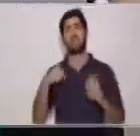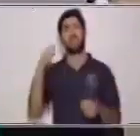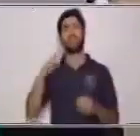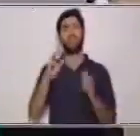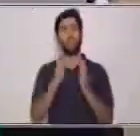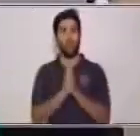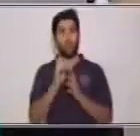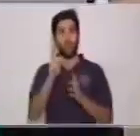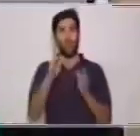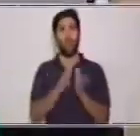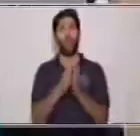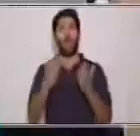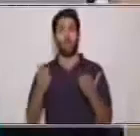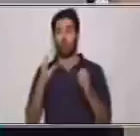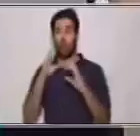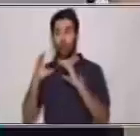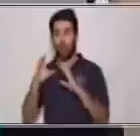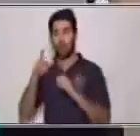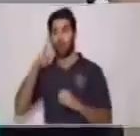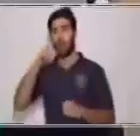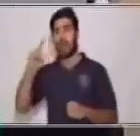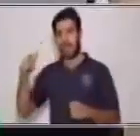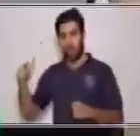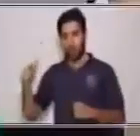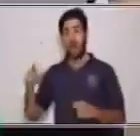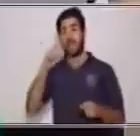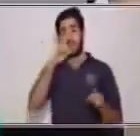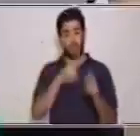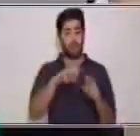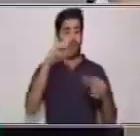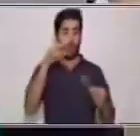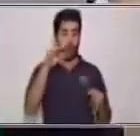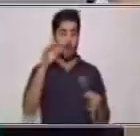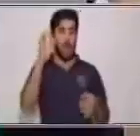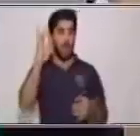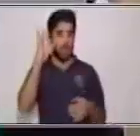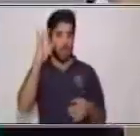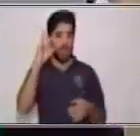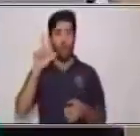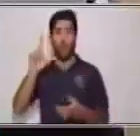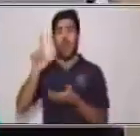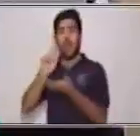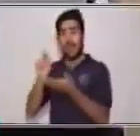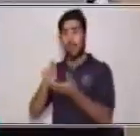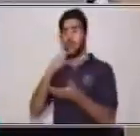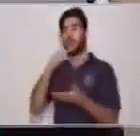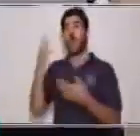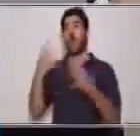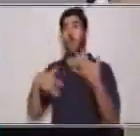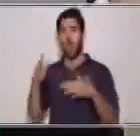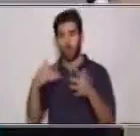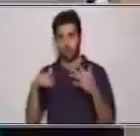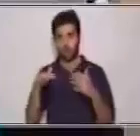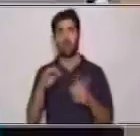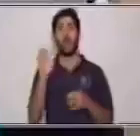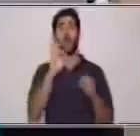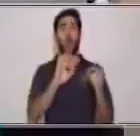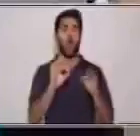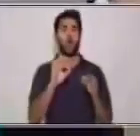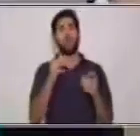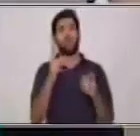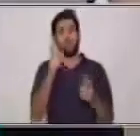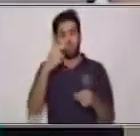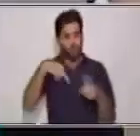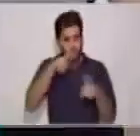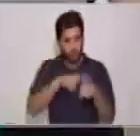a la mano tu cuaderno de comunicación y lenguaje, hojas en blanco, lápices de colores, lapicero negro o azul. Si